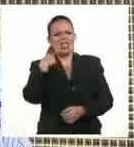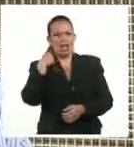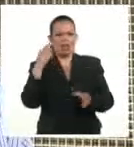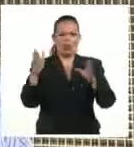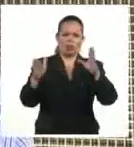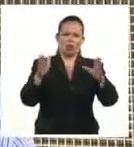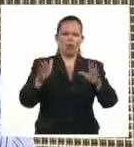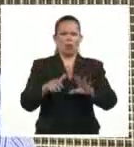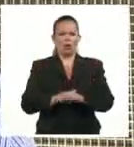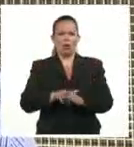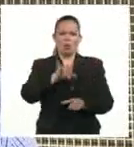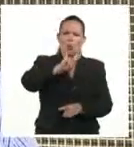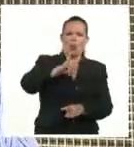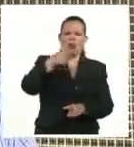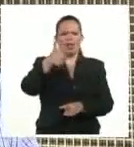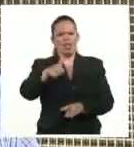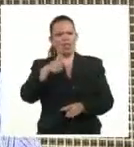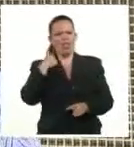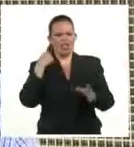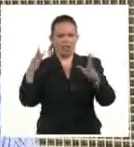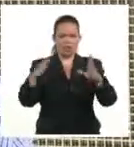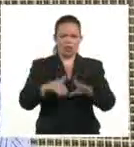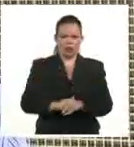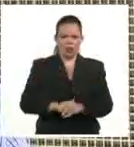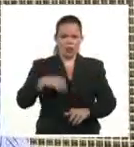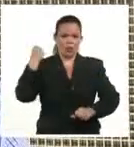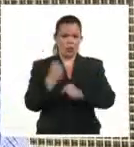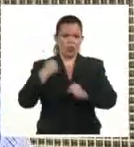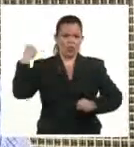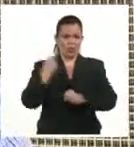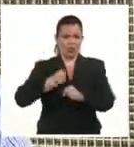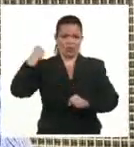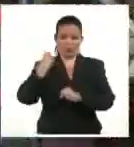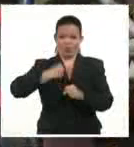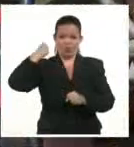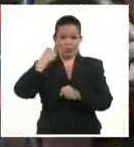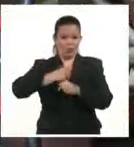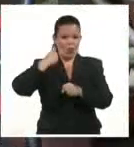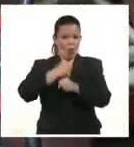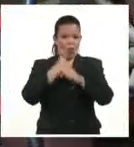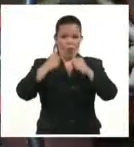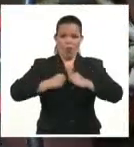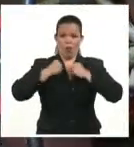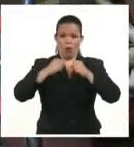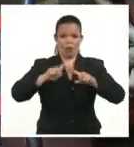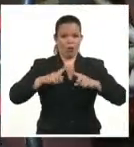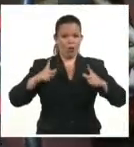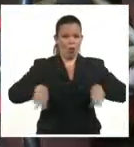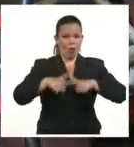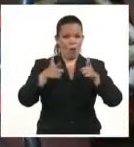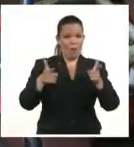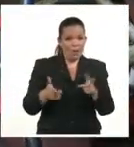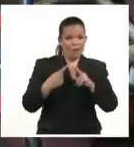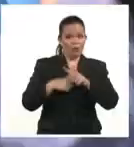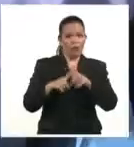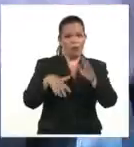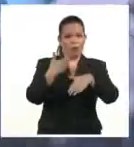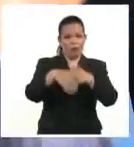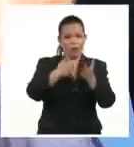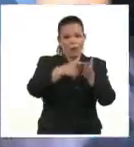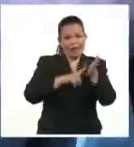menos, 9, 10 años. Cuando está trabajando en un régimen como el que tenemos ahora, a partir de la situación actual, el nivel de avería y el nivel